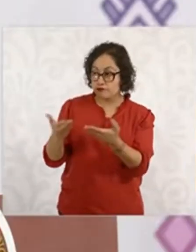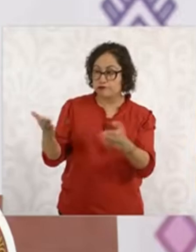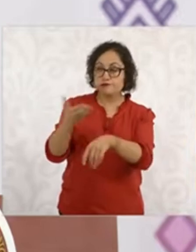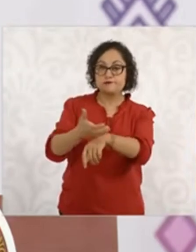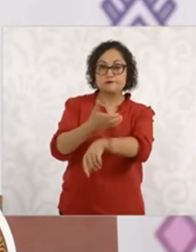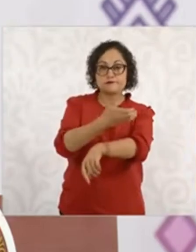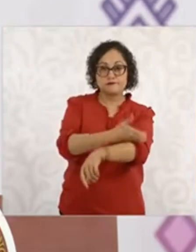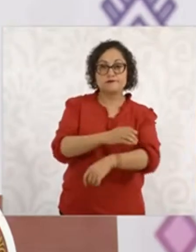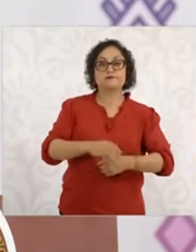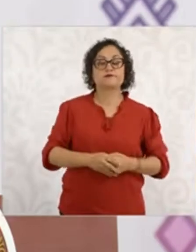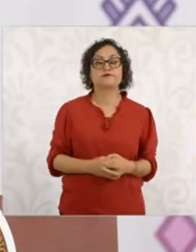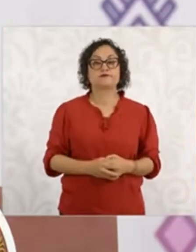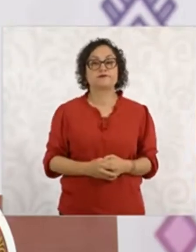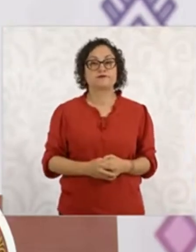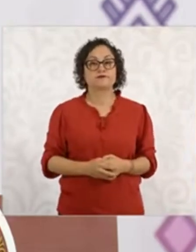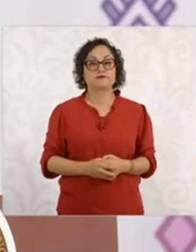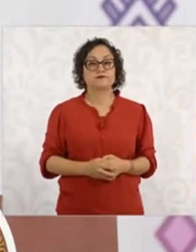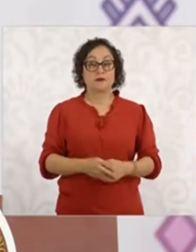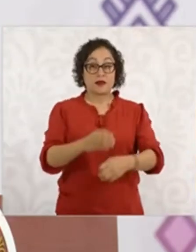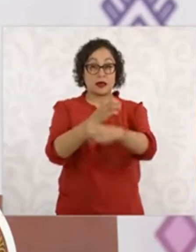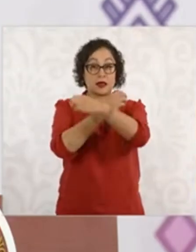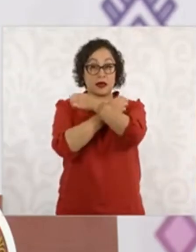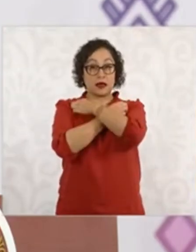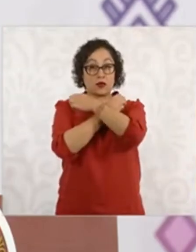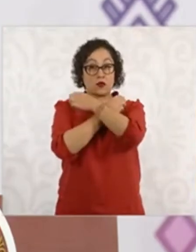educación es un